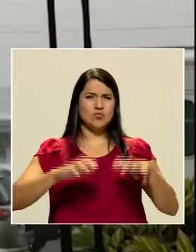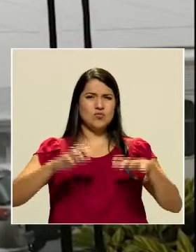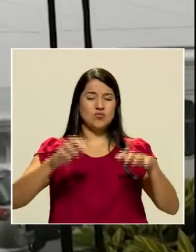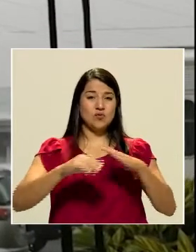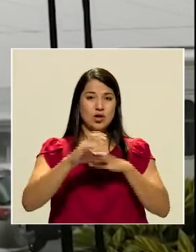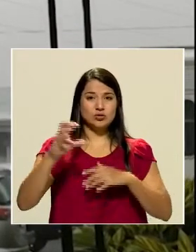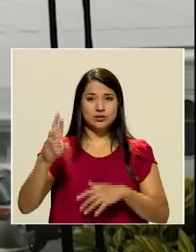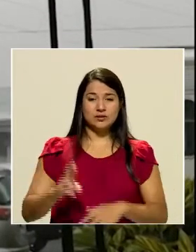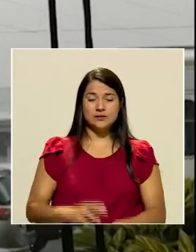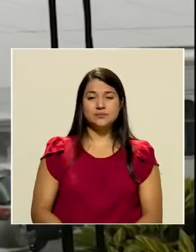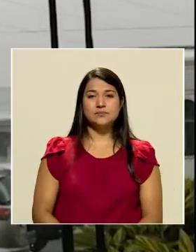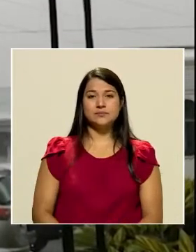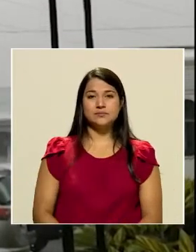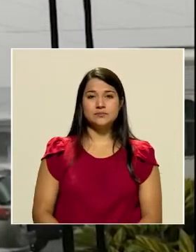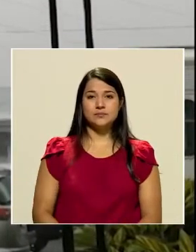país.